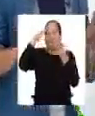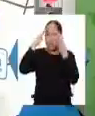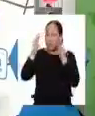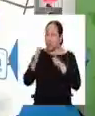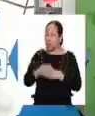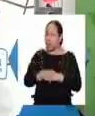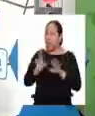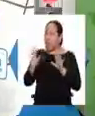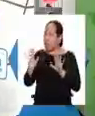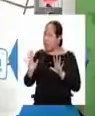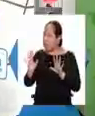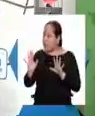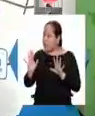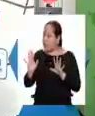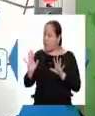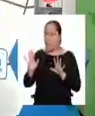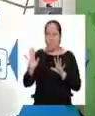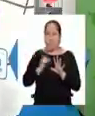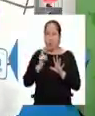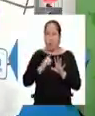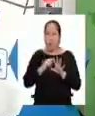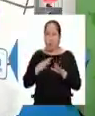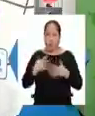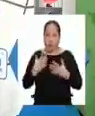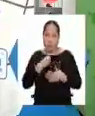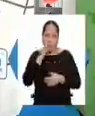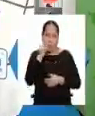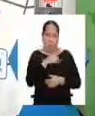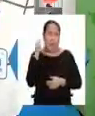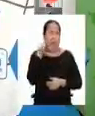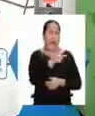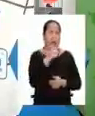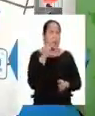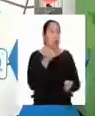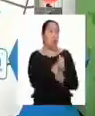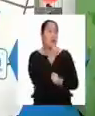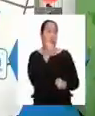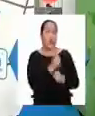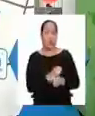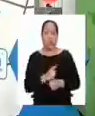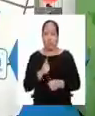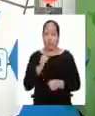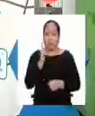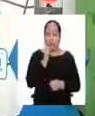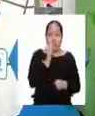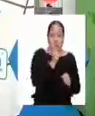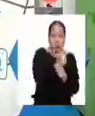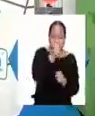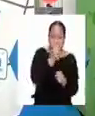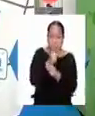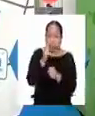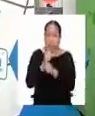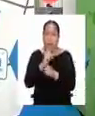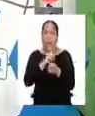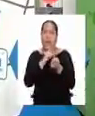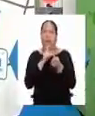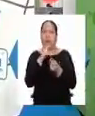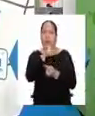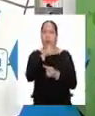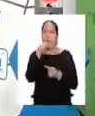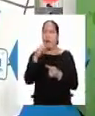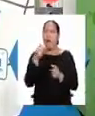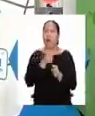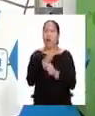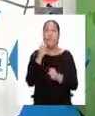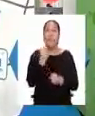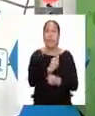ver, cerebro. Tampoco podemos ser tan exagerados. No vamos a acusar a todas las industrias de los cambios climáticos. Para